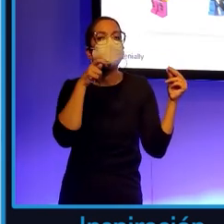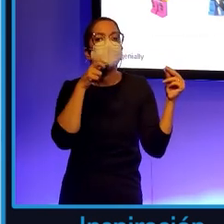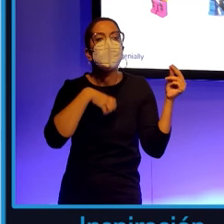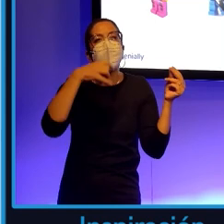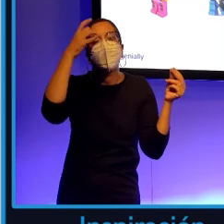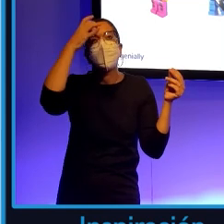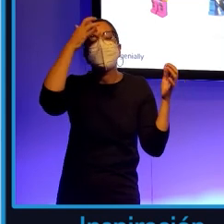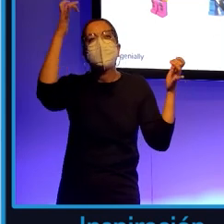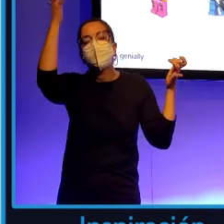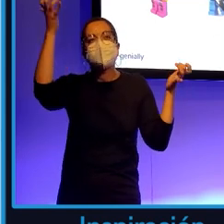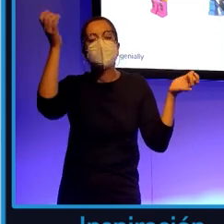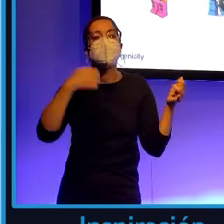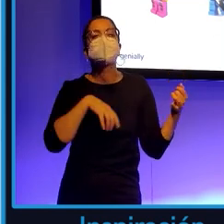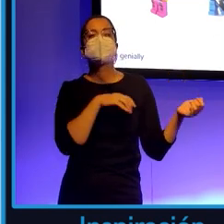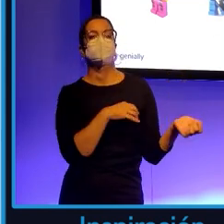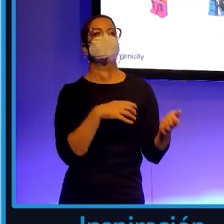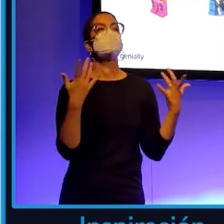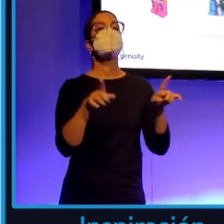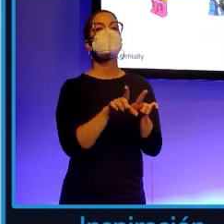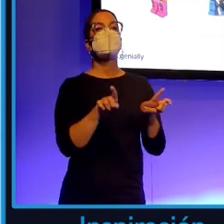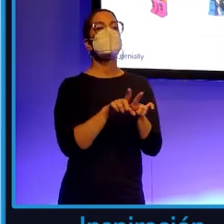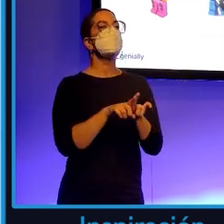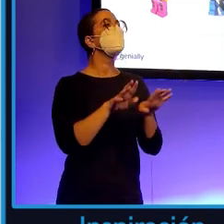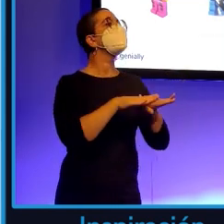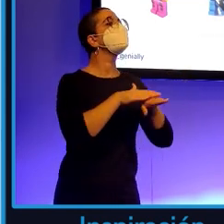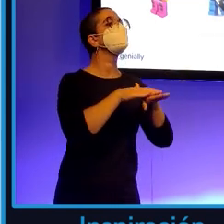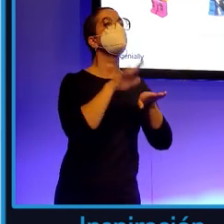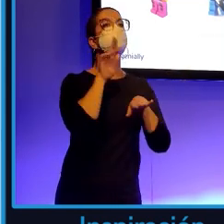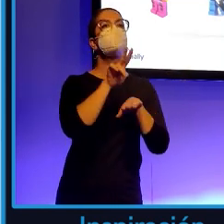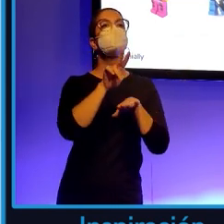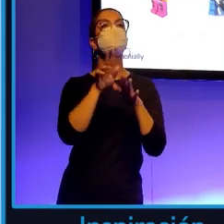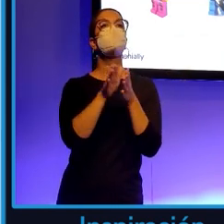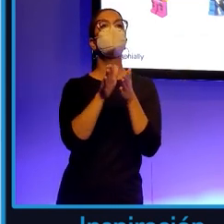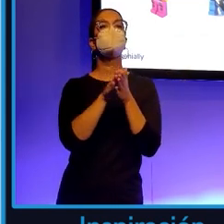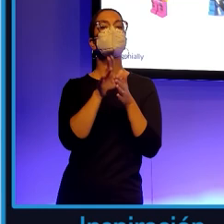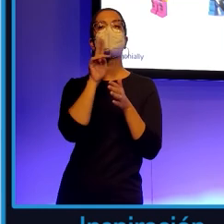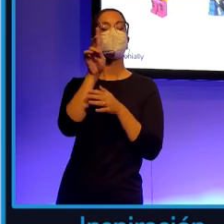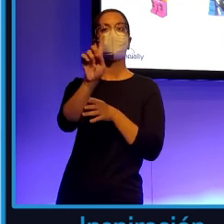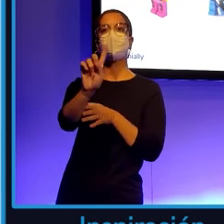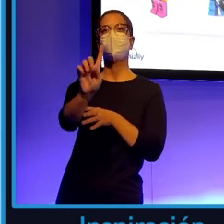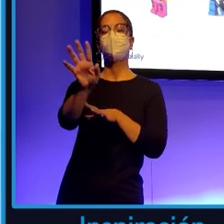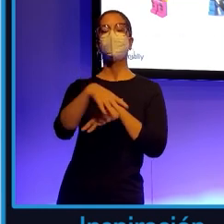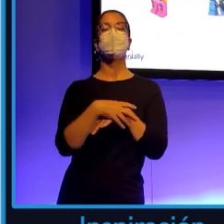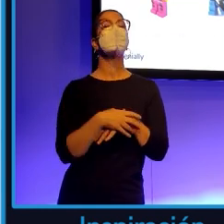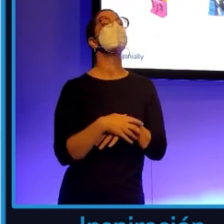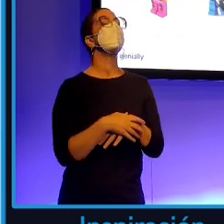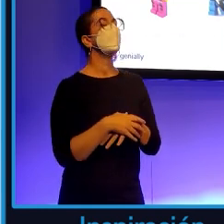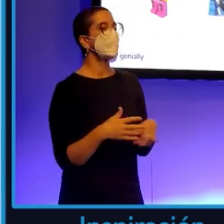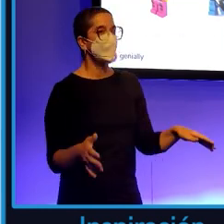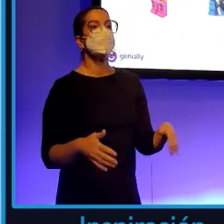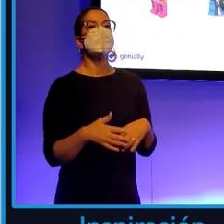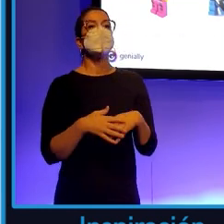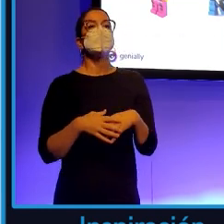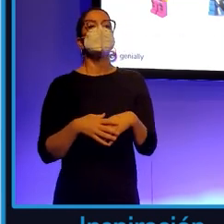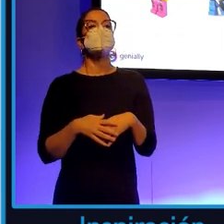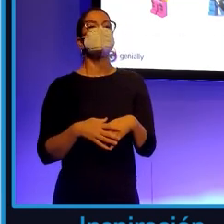imaginación es como si queremos dejar de romper la ilusión y yo busqué mirando para que ahí está la mayoría imaginación no de que